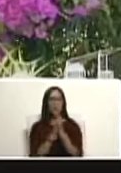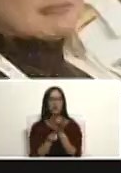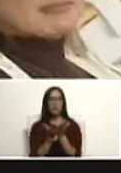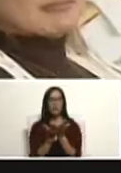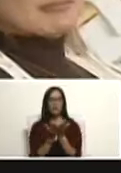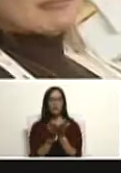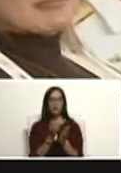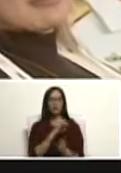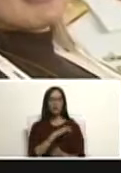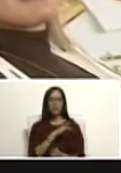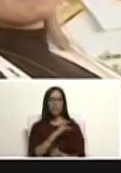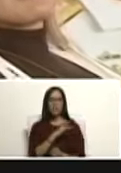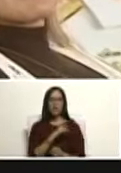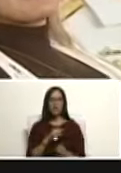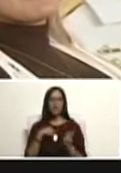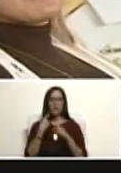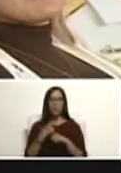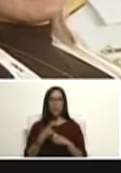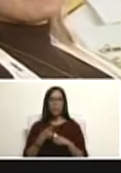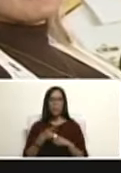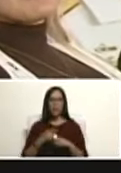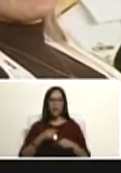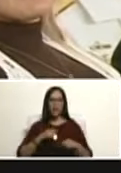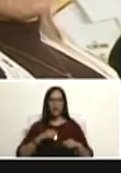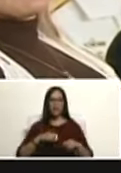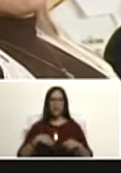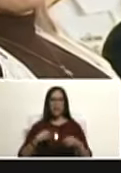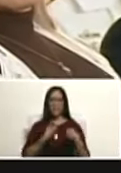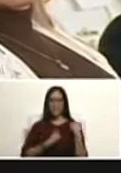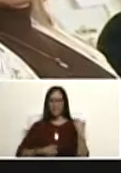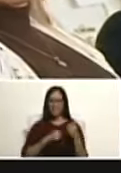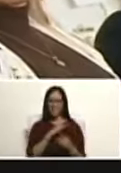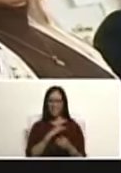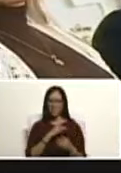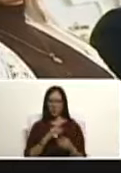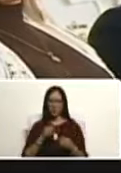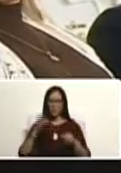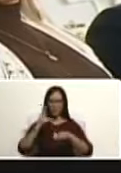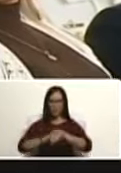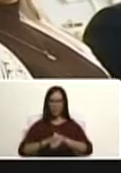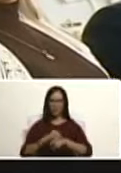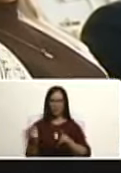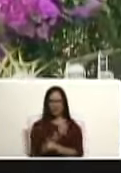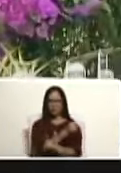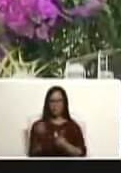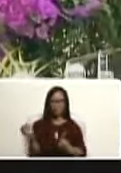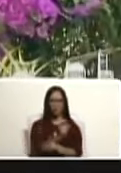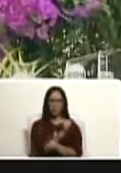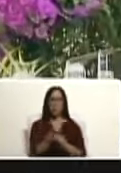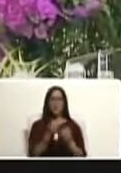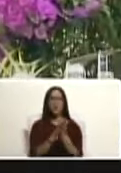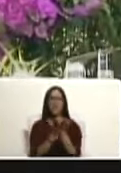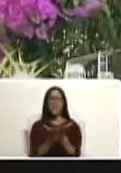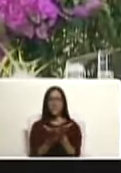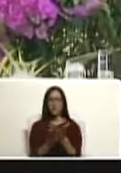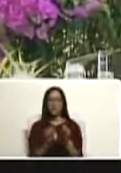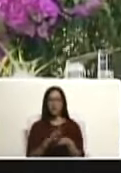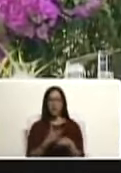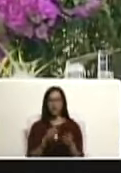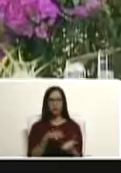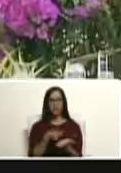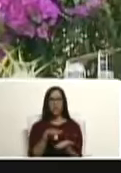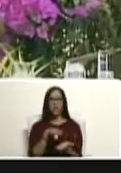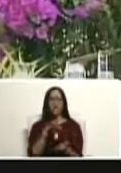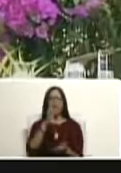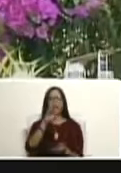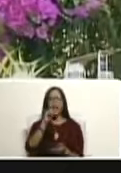un chileno que después Pinochet metió preso y lo torturó por el libro, que era algo sobre el Pato Donald y Walt